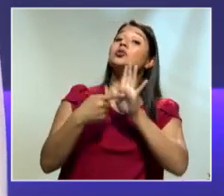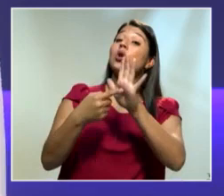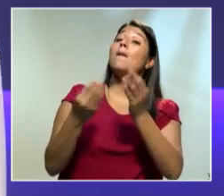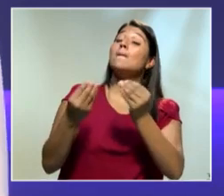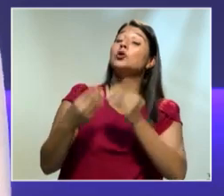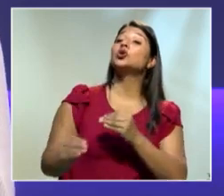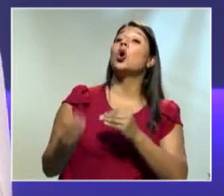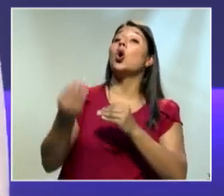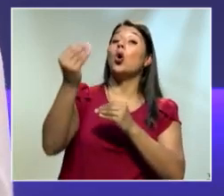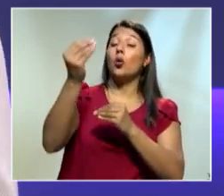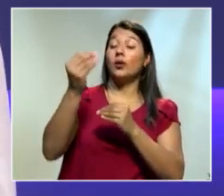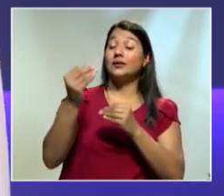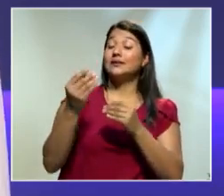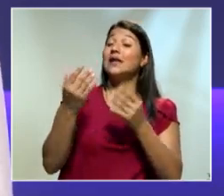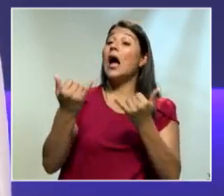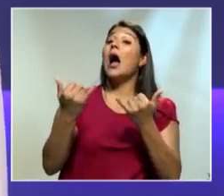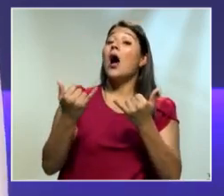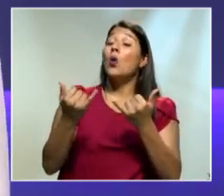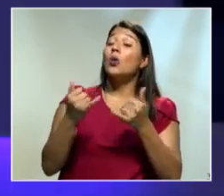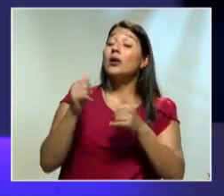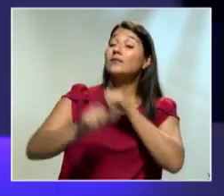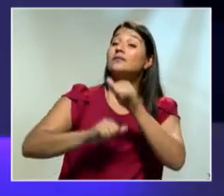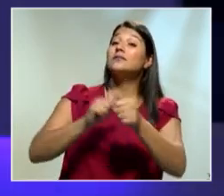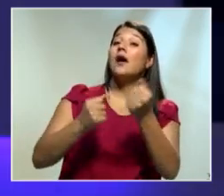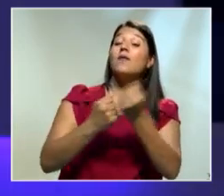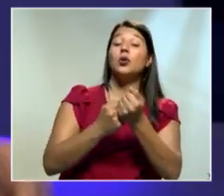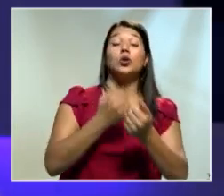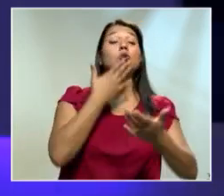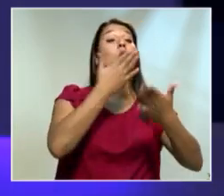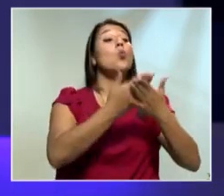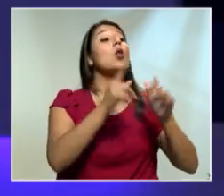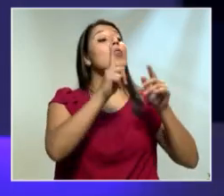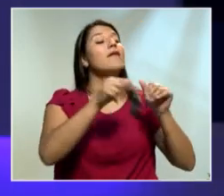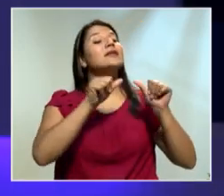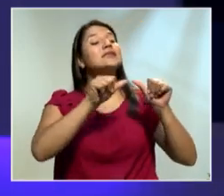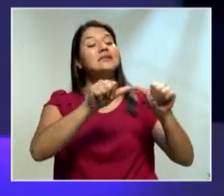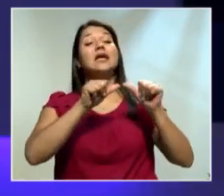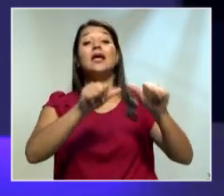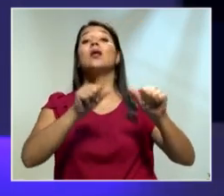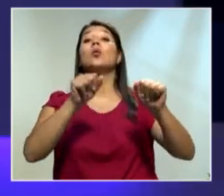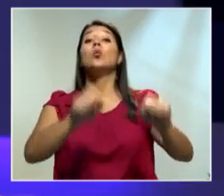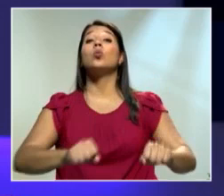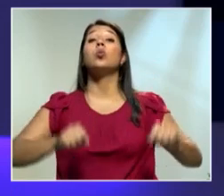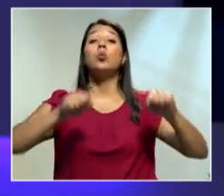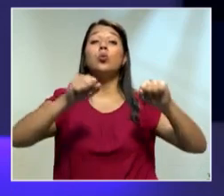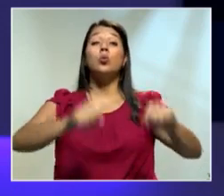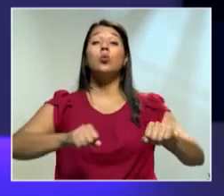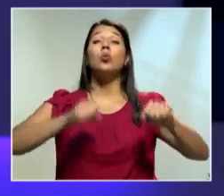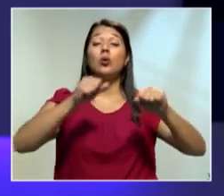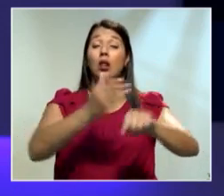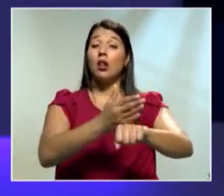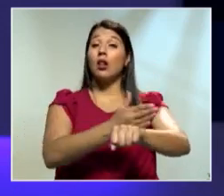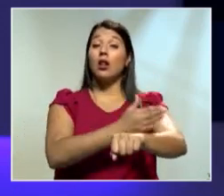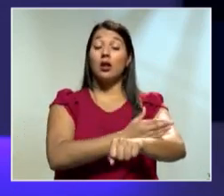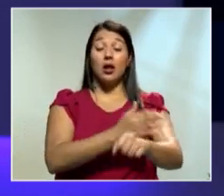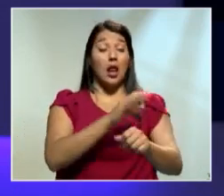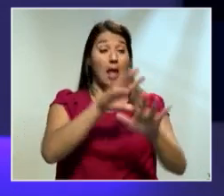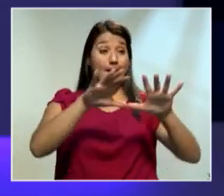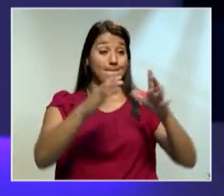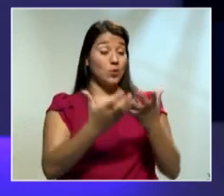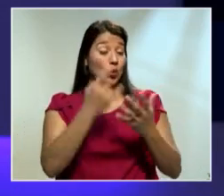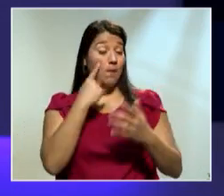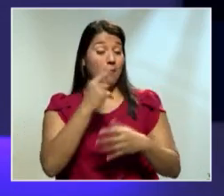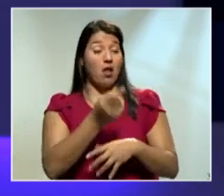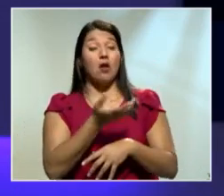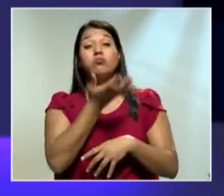adolescentes que se nos están sumando fuertemente en el movimiento. Buenísimo, hay que remar, ustedes tienen, el mundo les queda a ustedes, así que